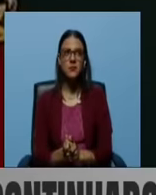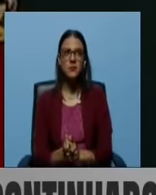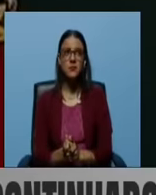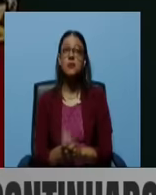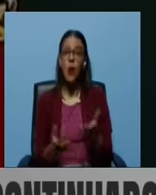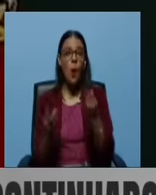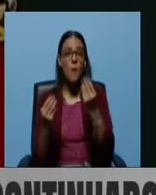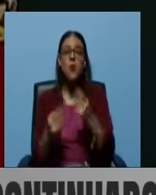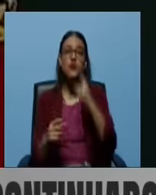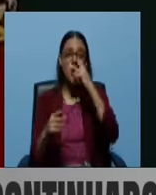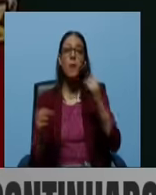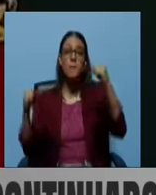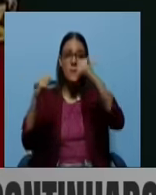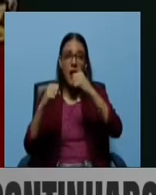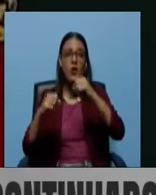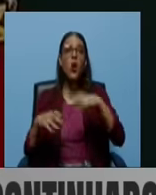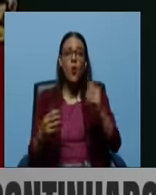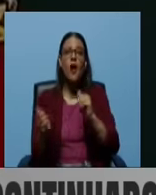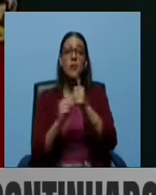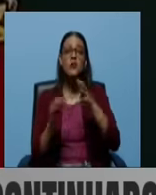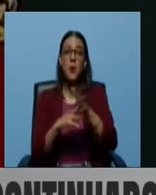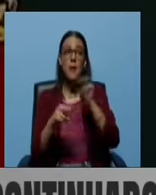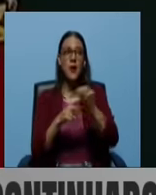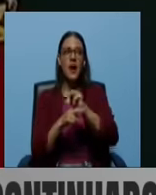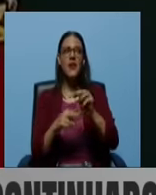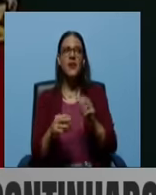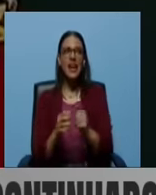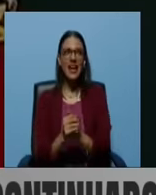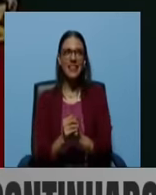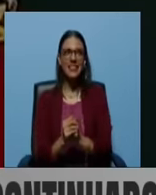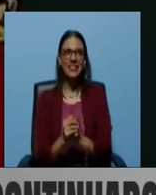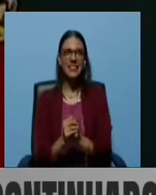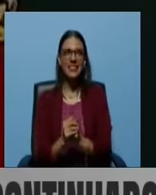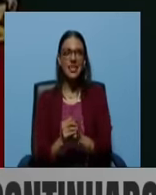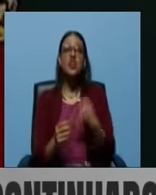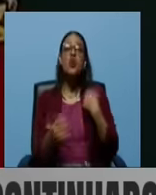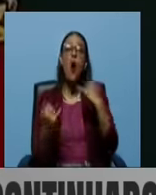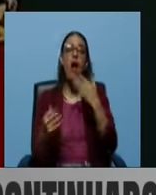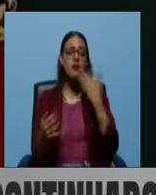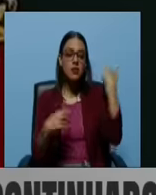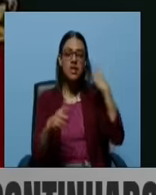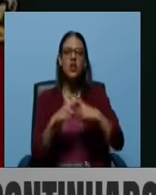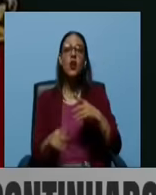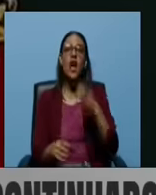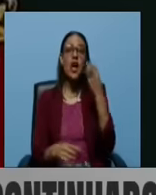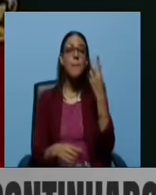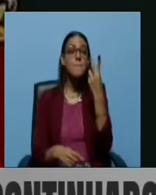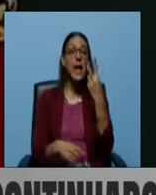ya mucho mayor, ¿no? Cuando fui ministro de Interior y Justicia yo tenía 39 años, ¿eh?